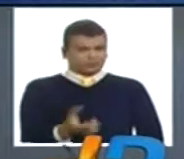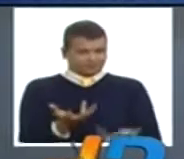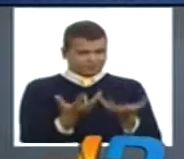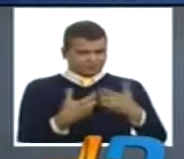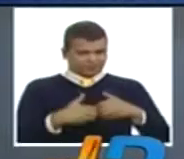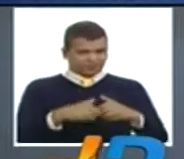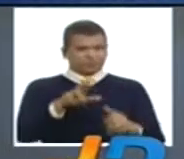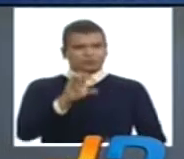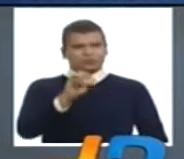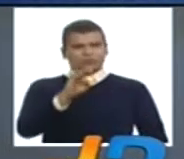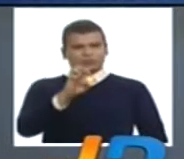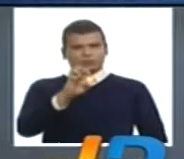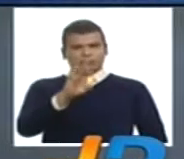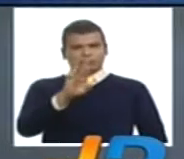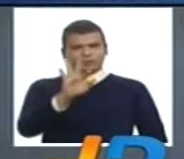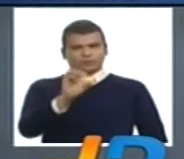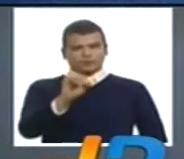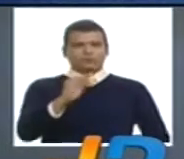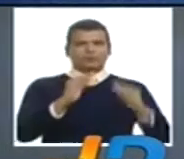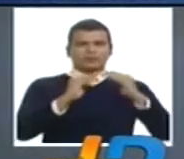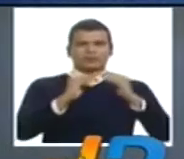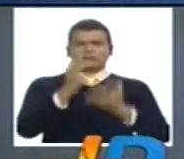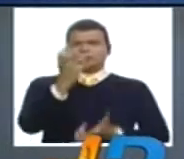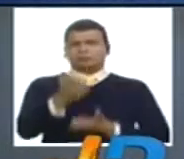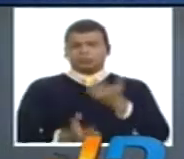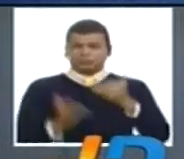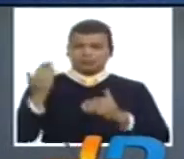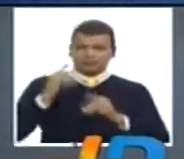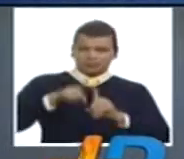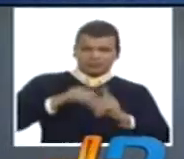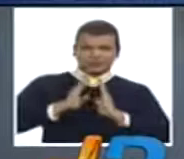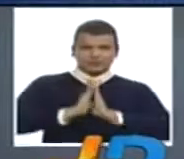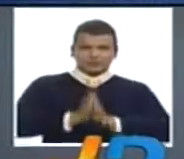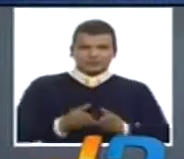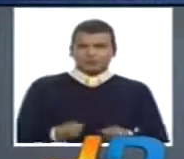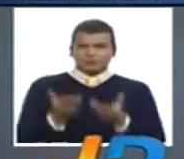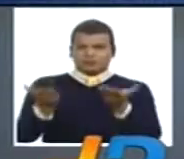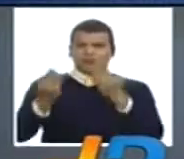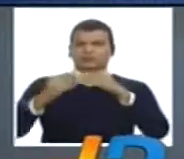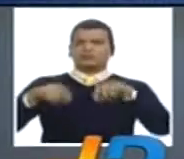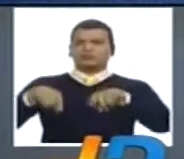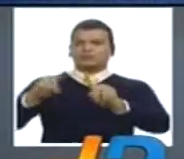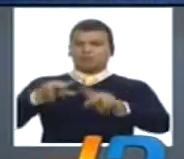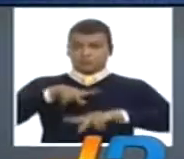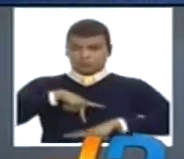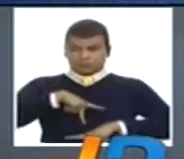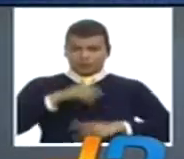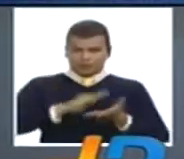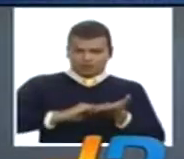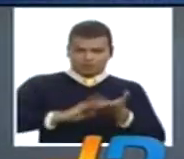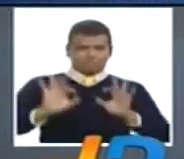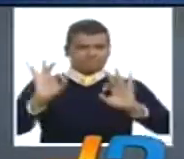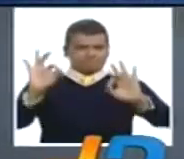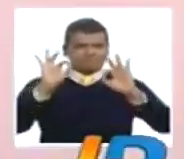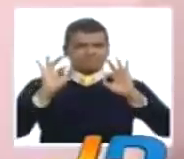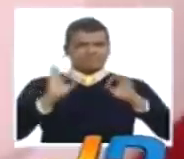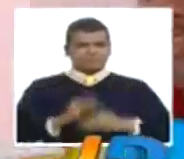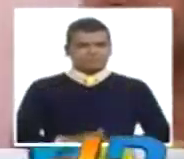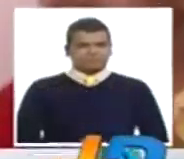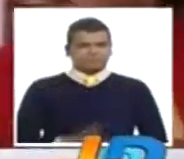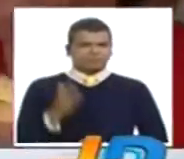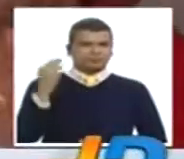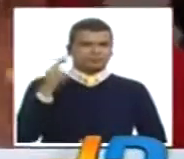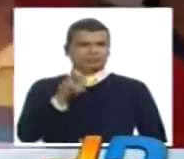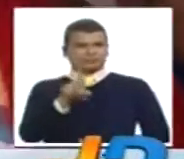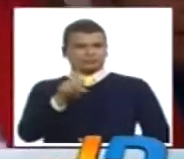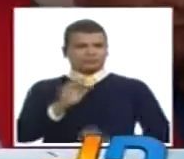político Roberto Ortiz, una familia que perdió su casa en un incendio en diciembre pasado recibió hoy su vivienda totalmente restaurada. después que el